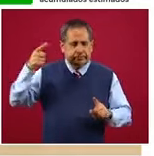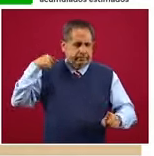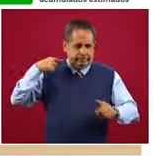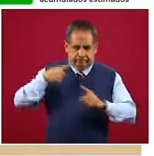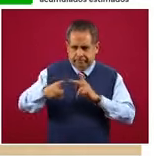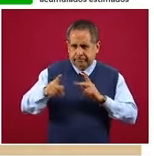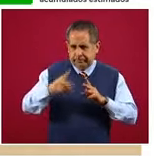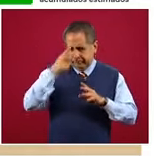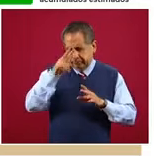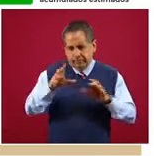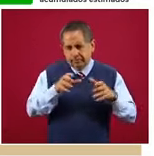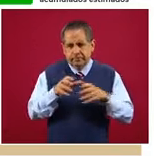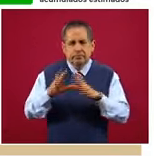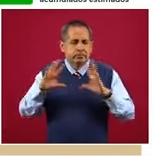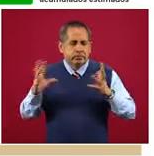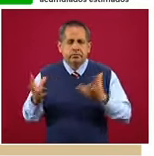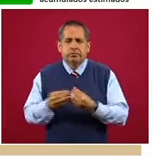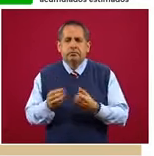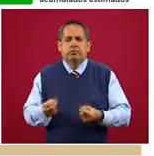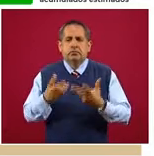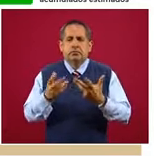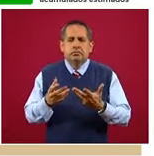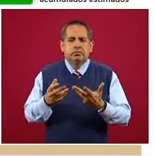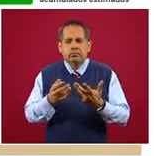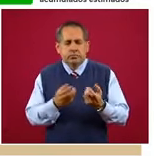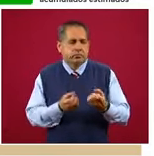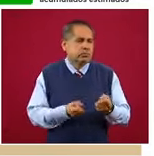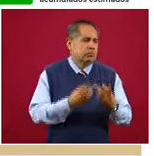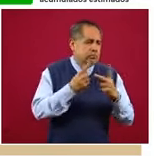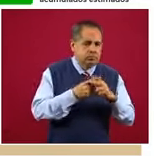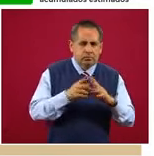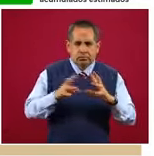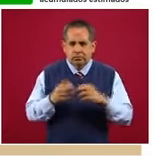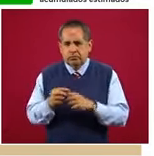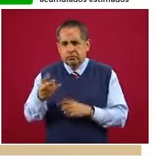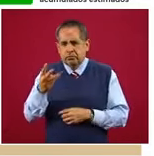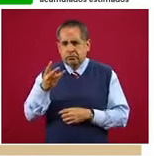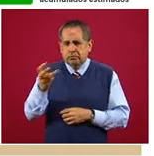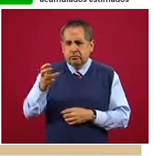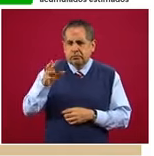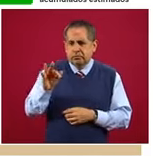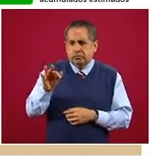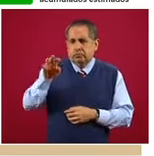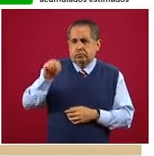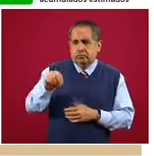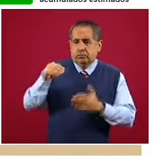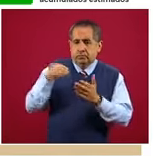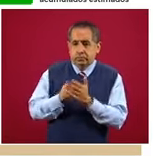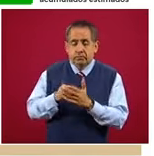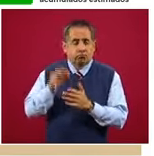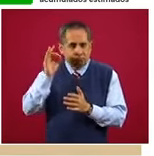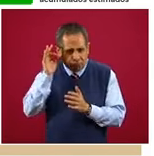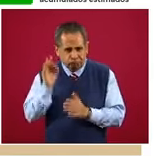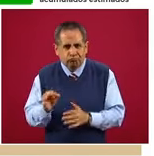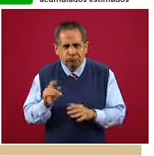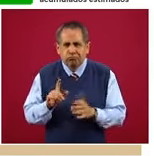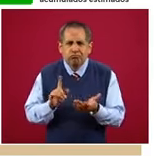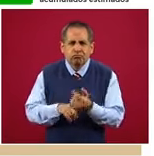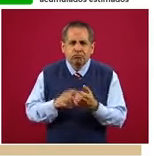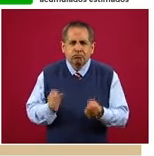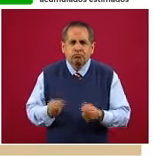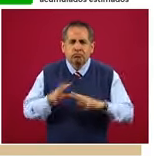momento hay un acumulado de casos estimados de 349,000, realmente los que en este